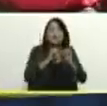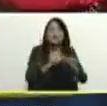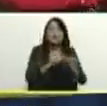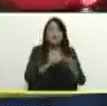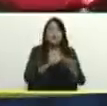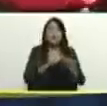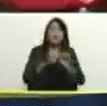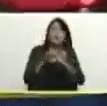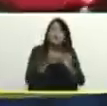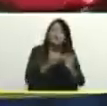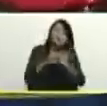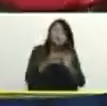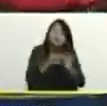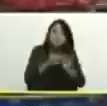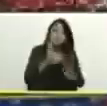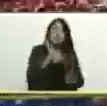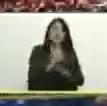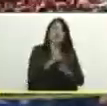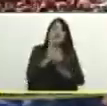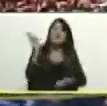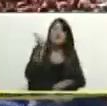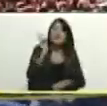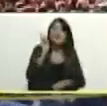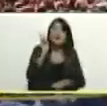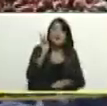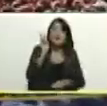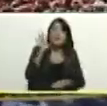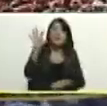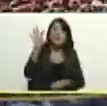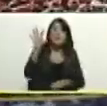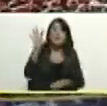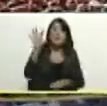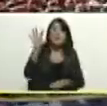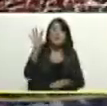que nunca, defendiendo la patria.